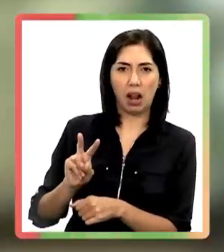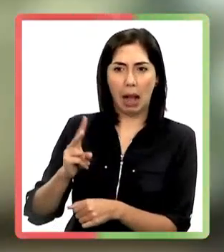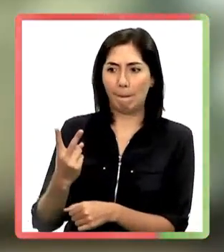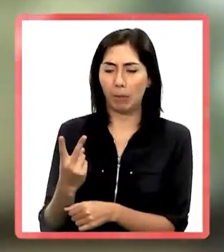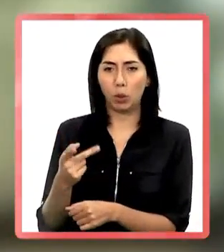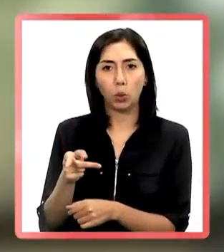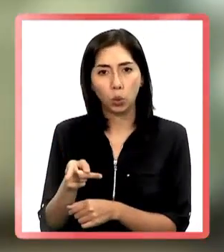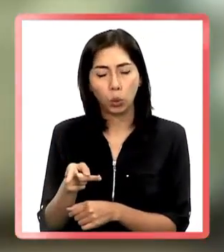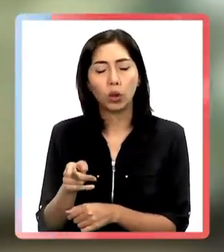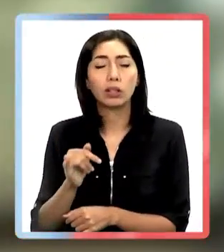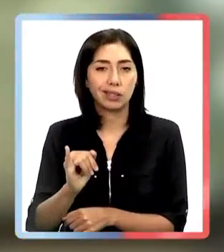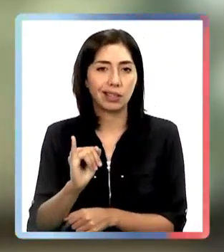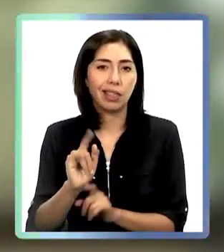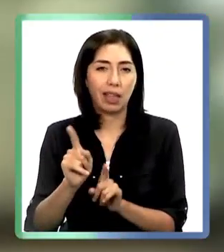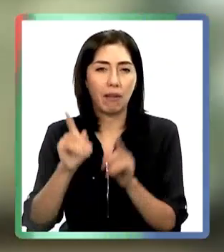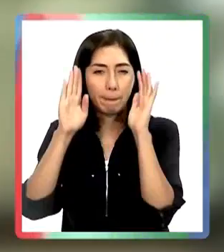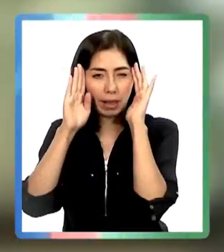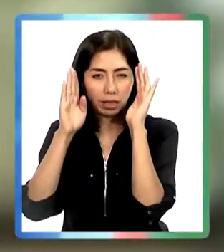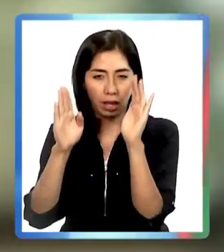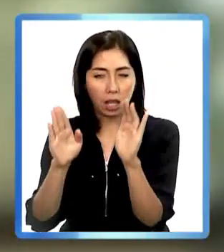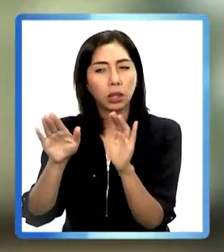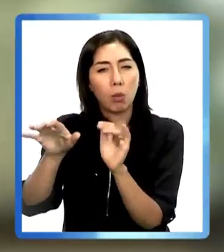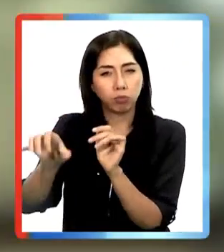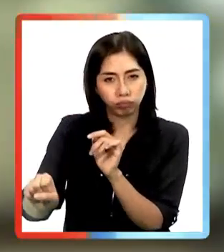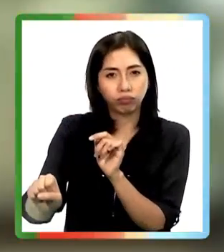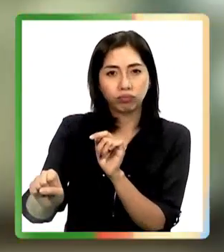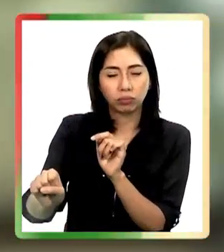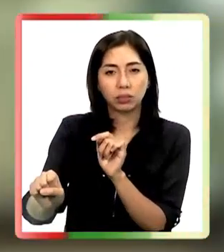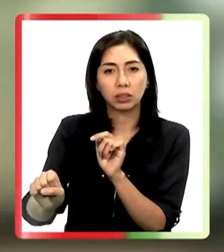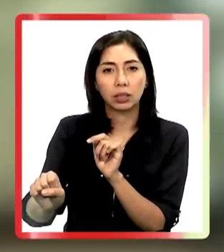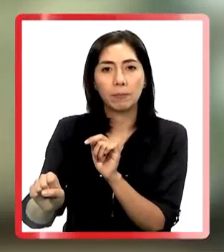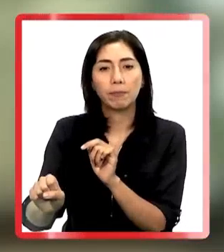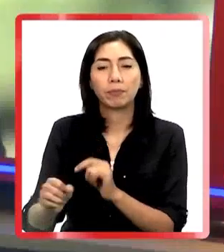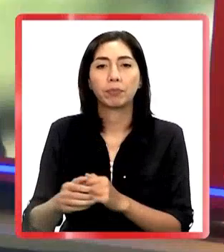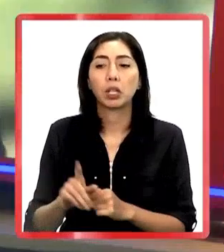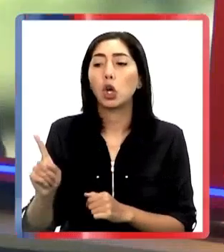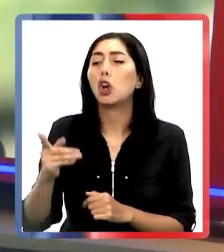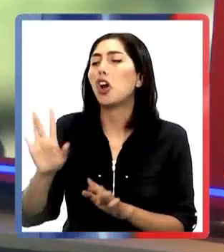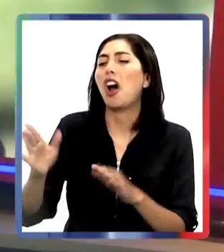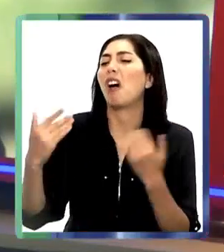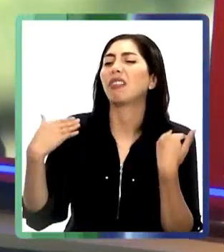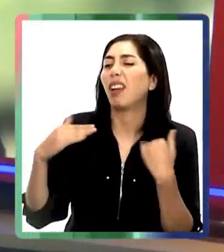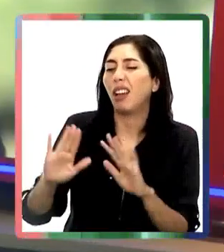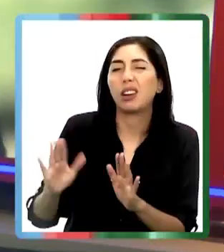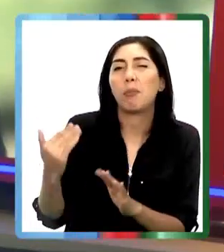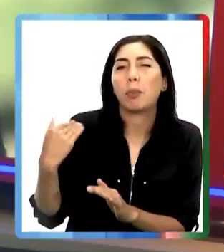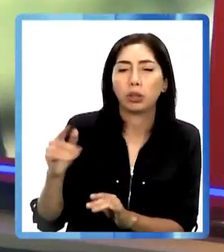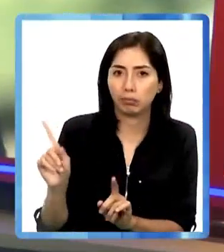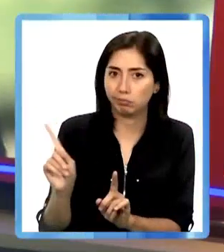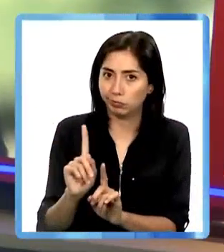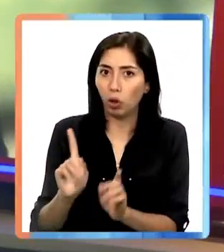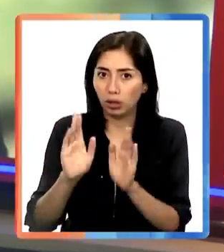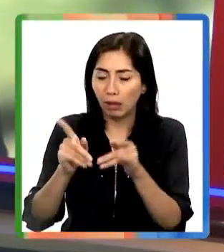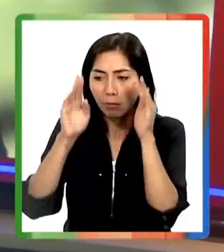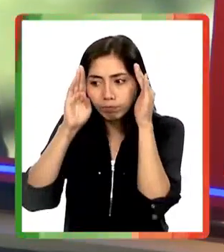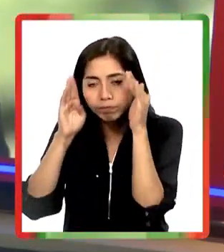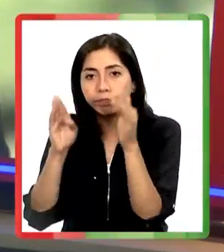supuesto que hay que estar pendiente y fijarse, no minimizarlo,